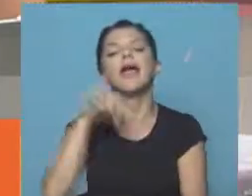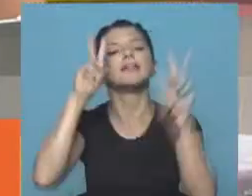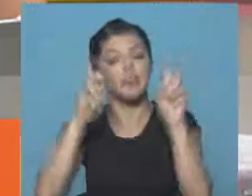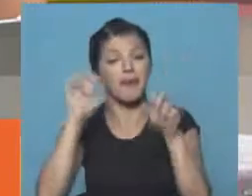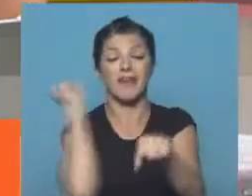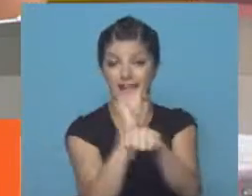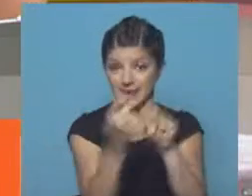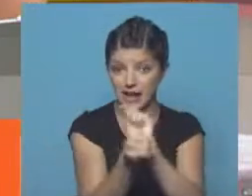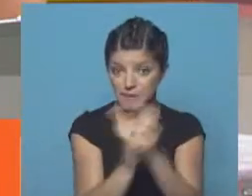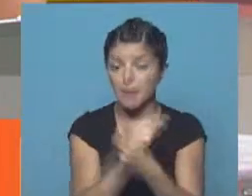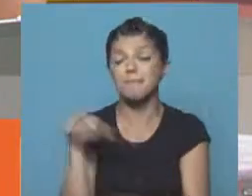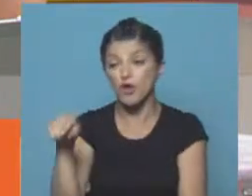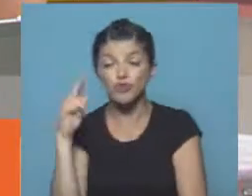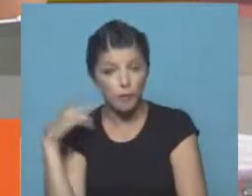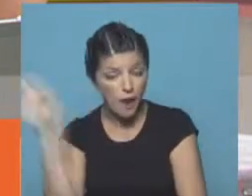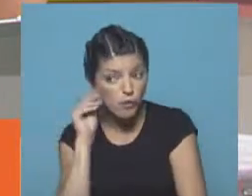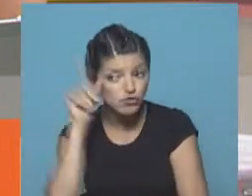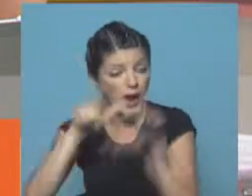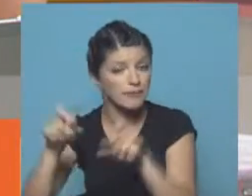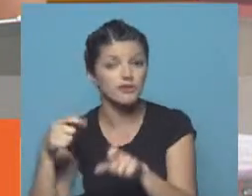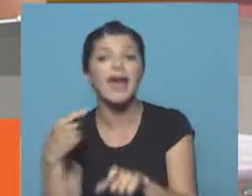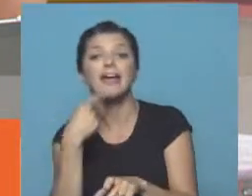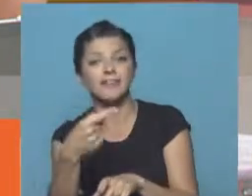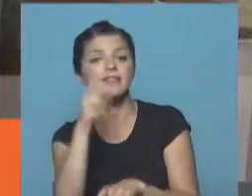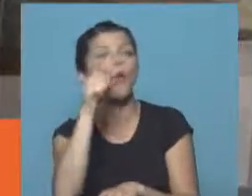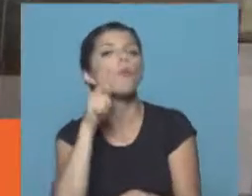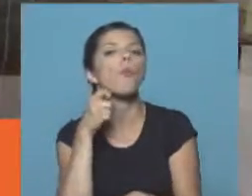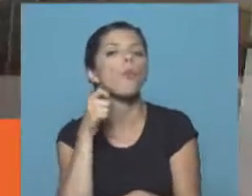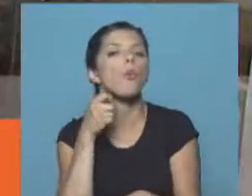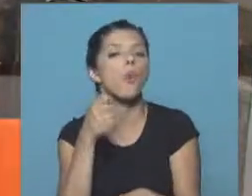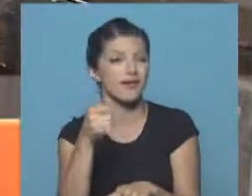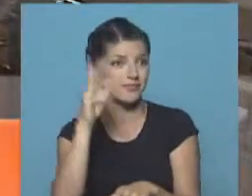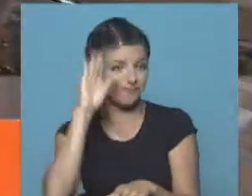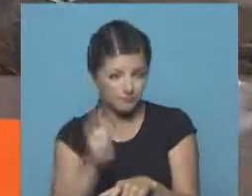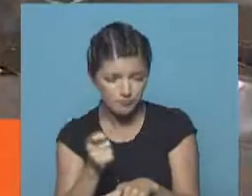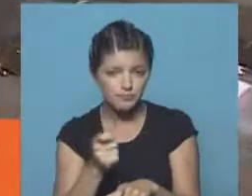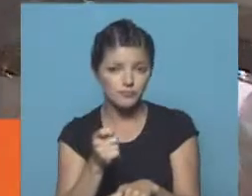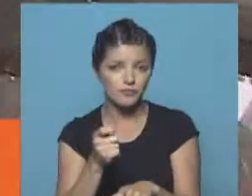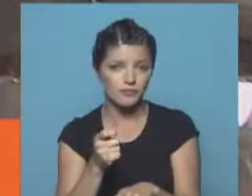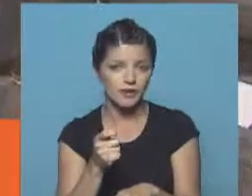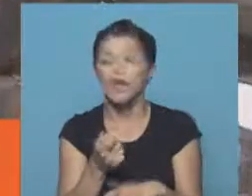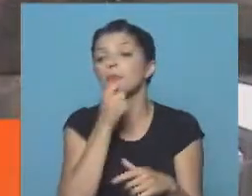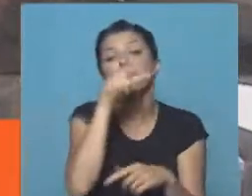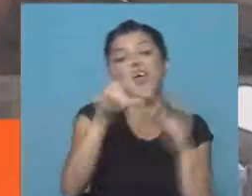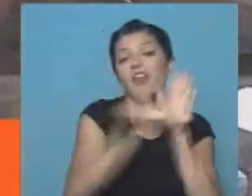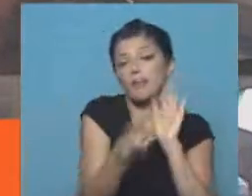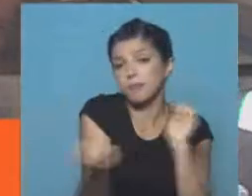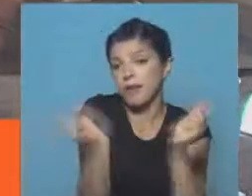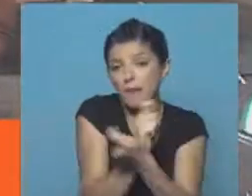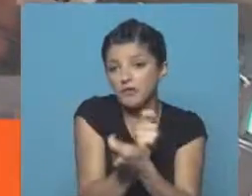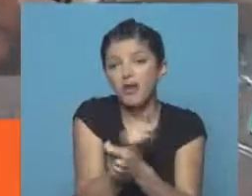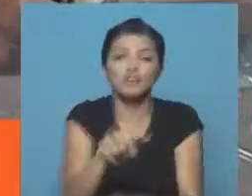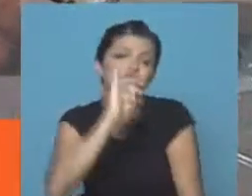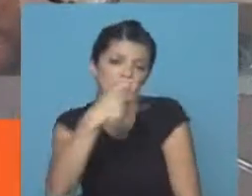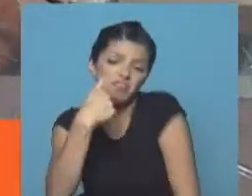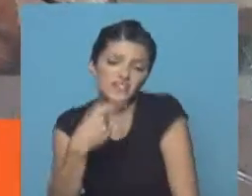pero lo que se escucha permanentemente es que hay jueces de un falso garantismo directamente abolicionistas que por más que le cambien las leyes, permiten la